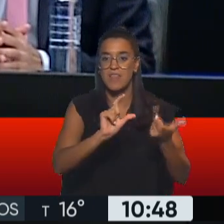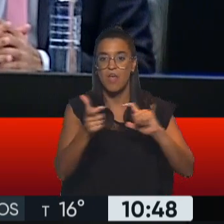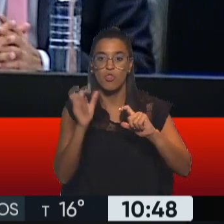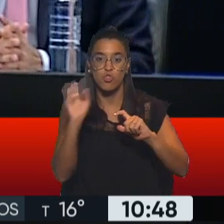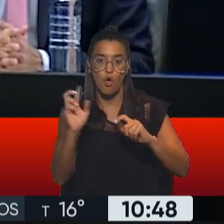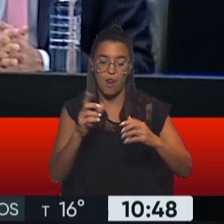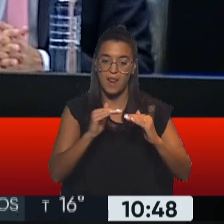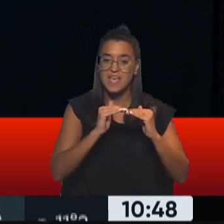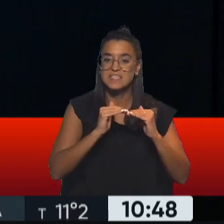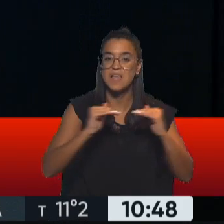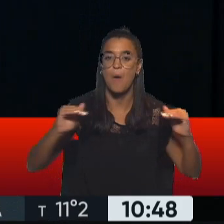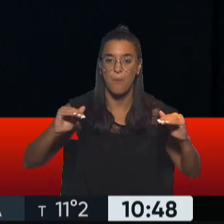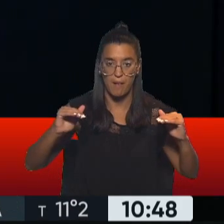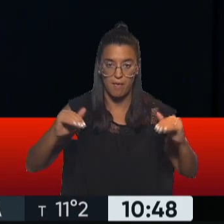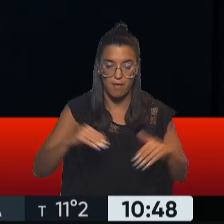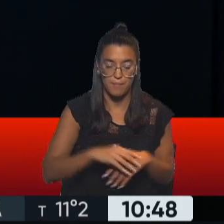y financiera.